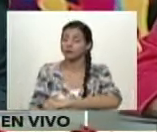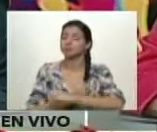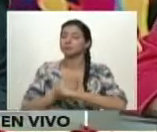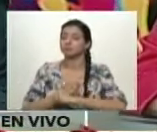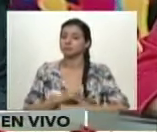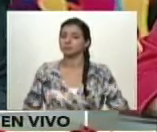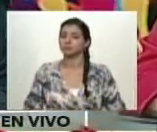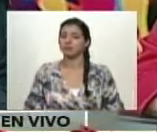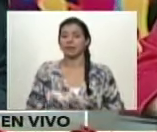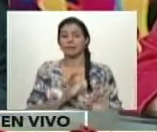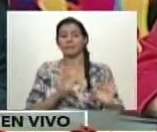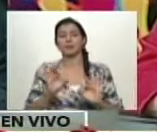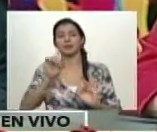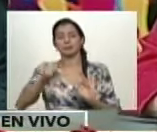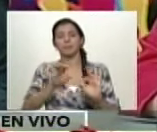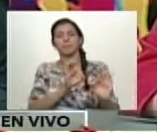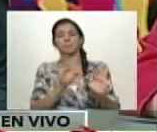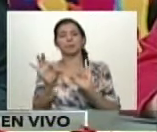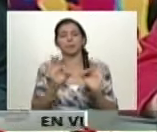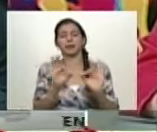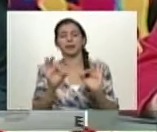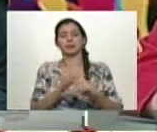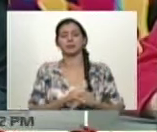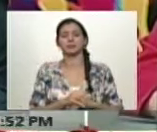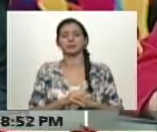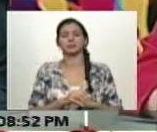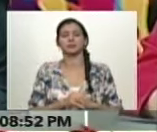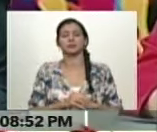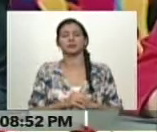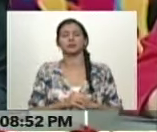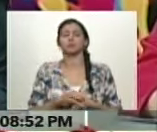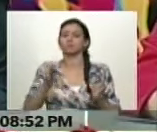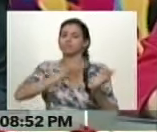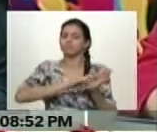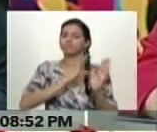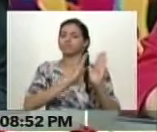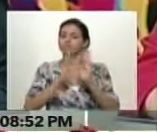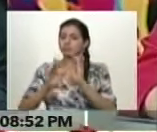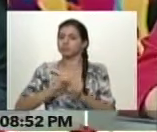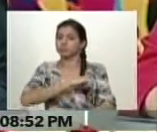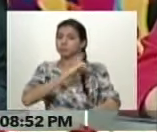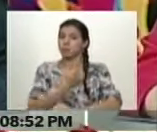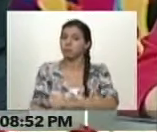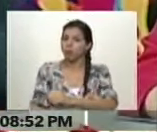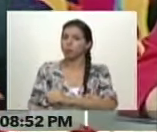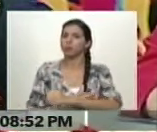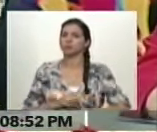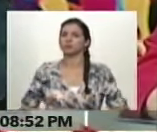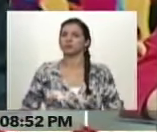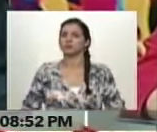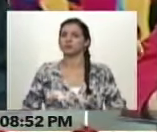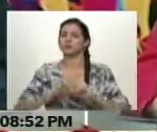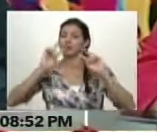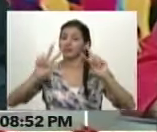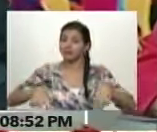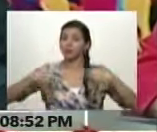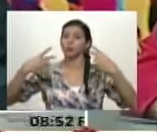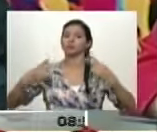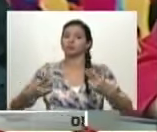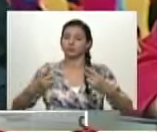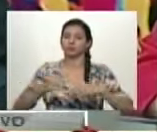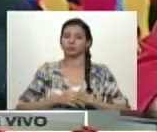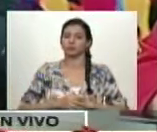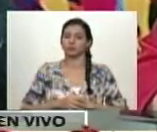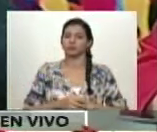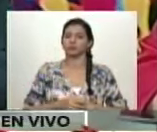preparar el plan de reorganización, repotenciación, renovación